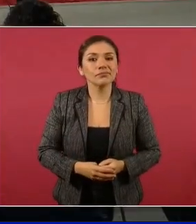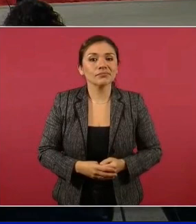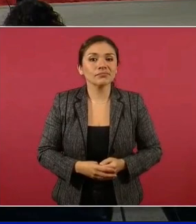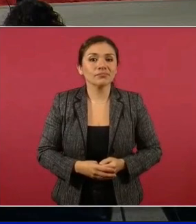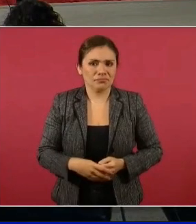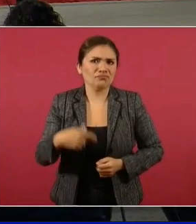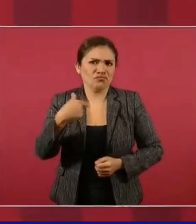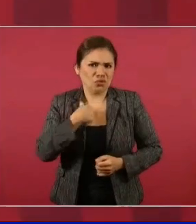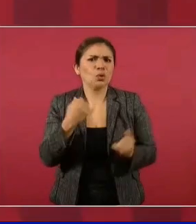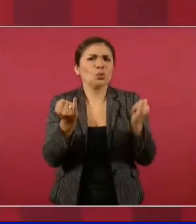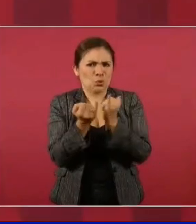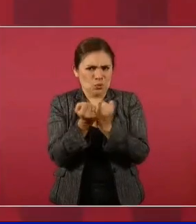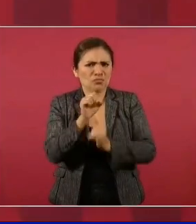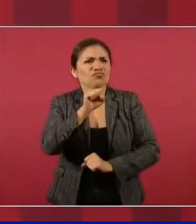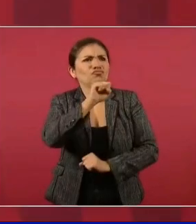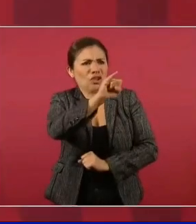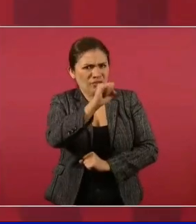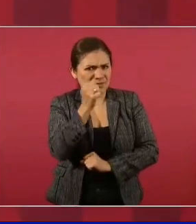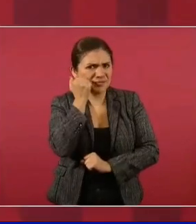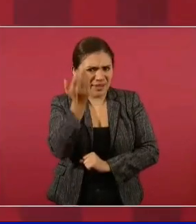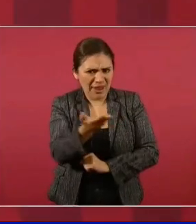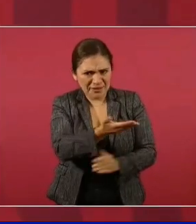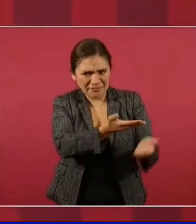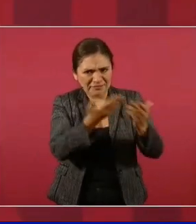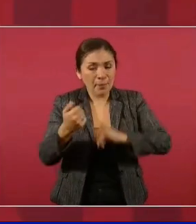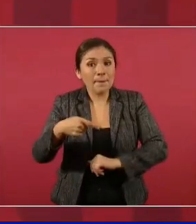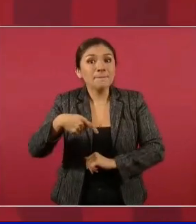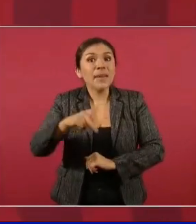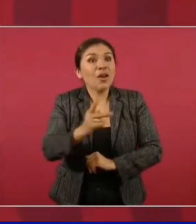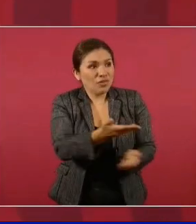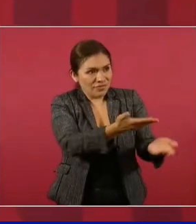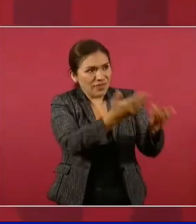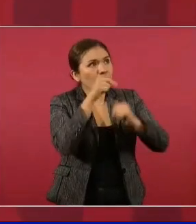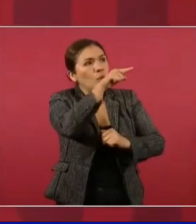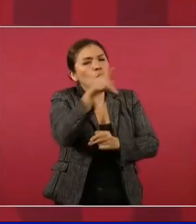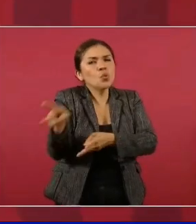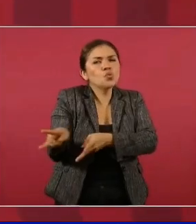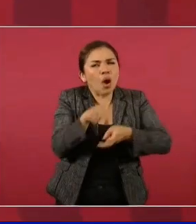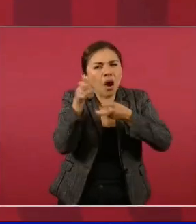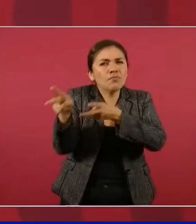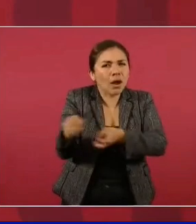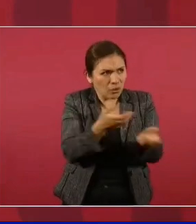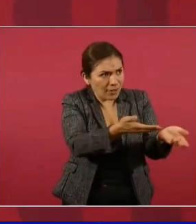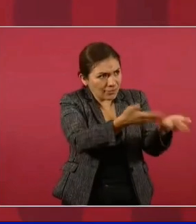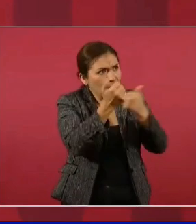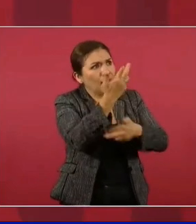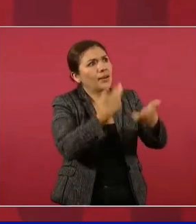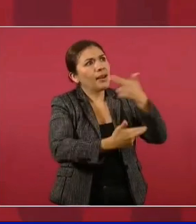Nosotros también queremos que regresen, pero los que se robaron.